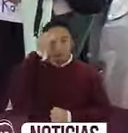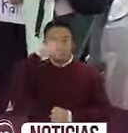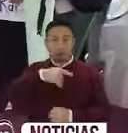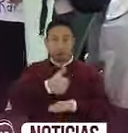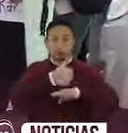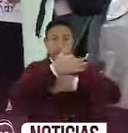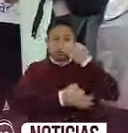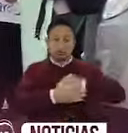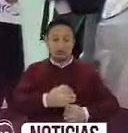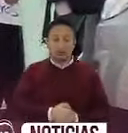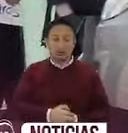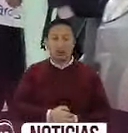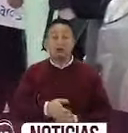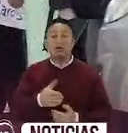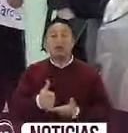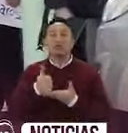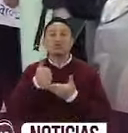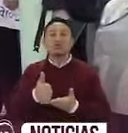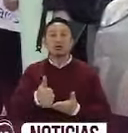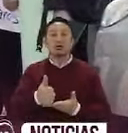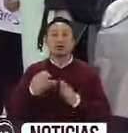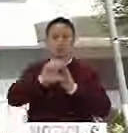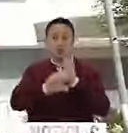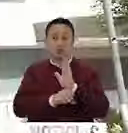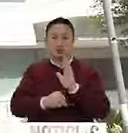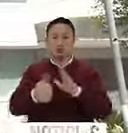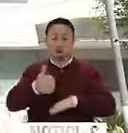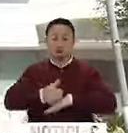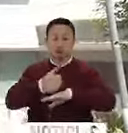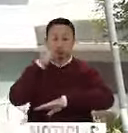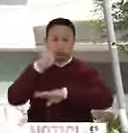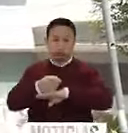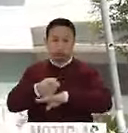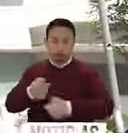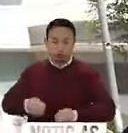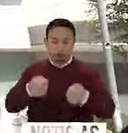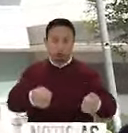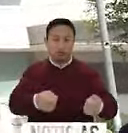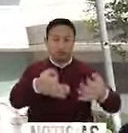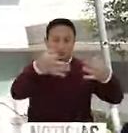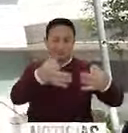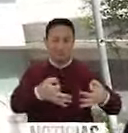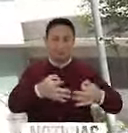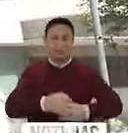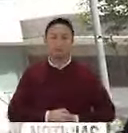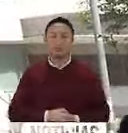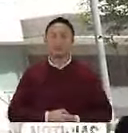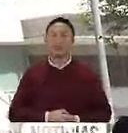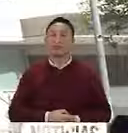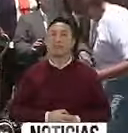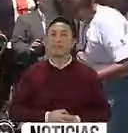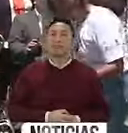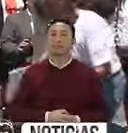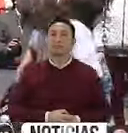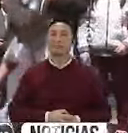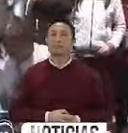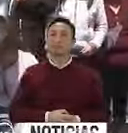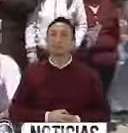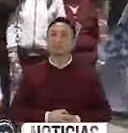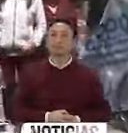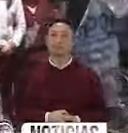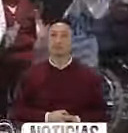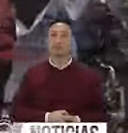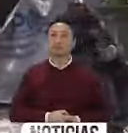sentencia y les brinde la atención que la Constitución y la Corte les garantizaron en el año 2020,